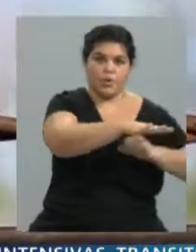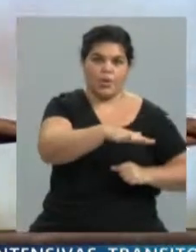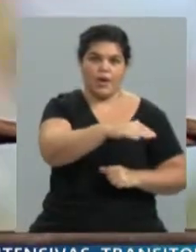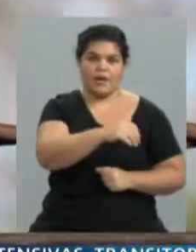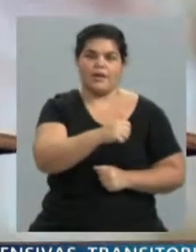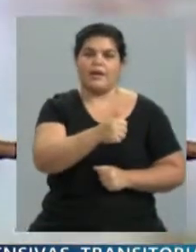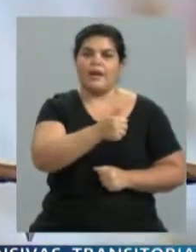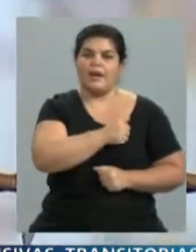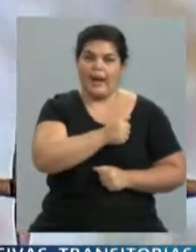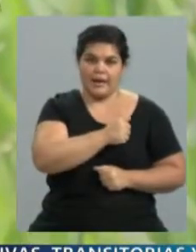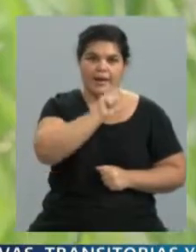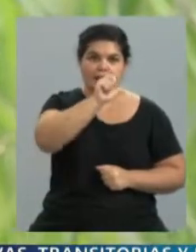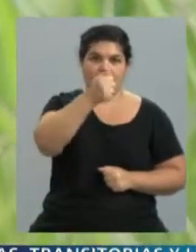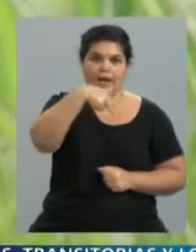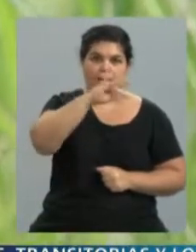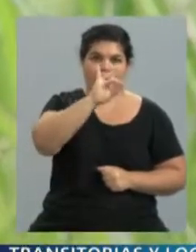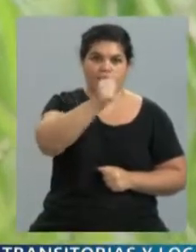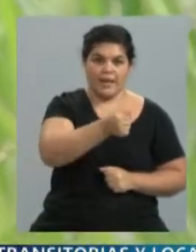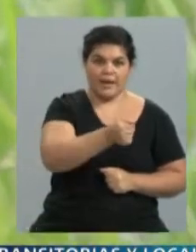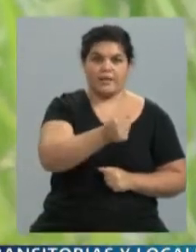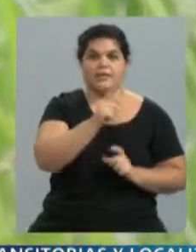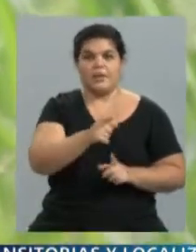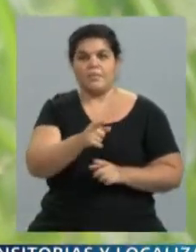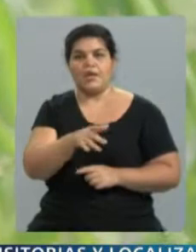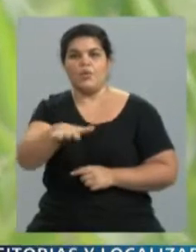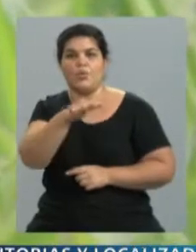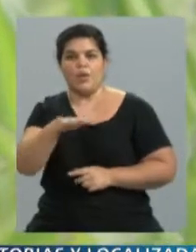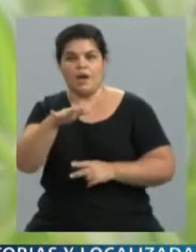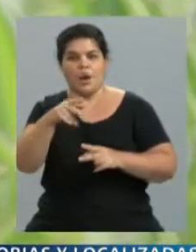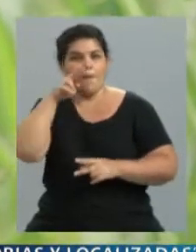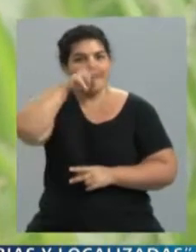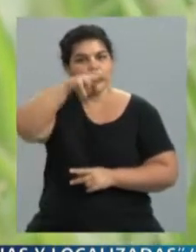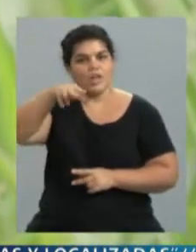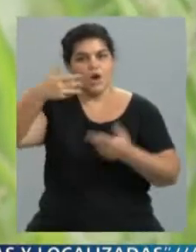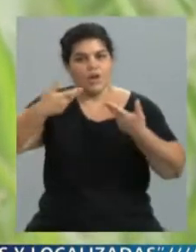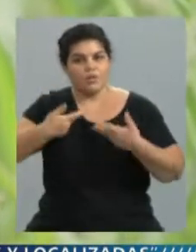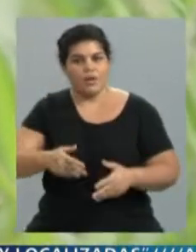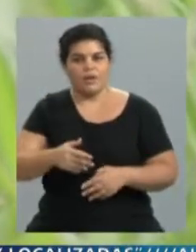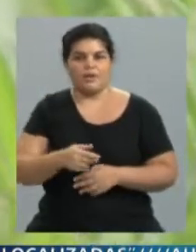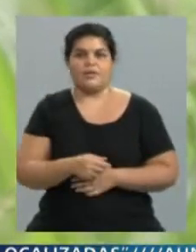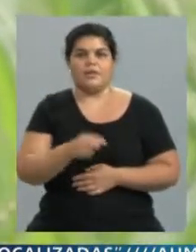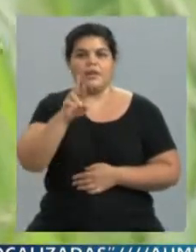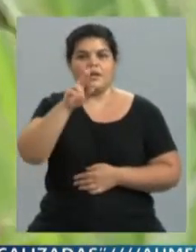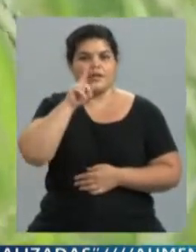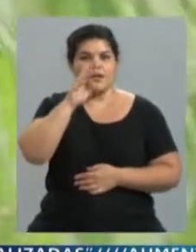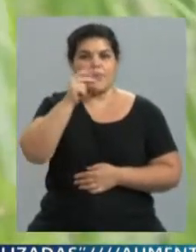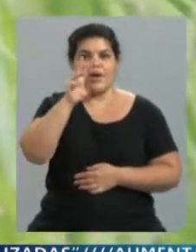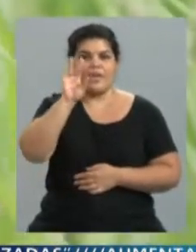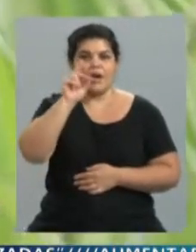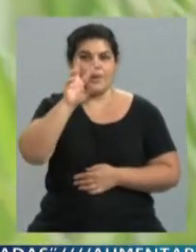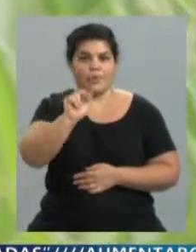junto con el Museo de Ciencias Naturales Bernardino Rivadavia, en donde las muestras de genéticas